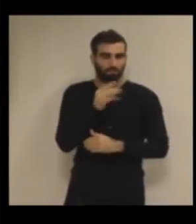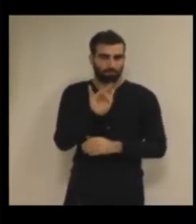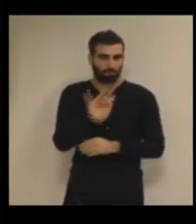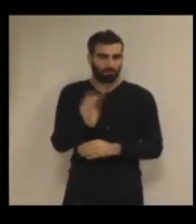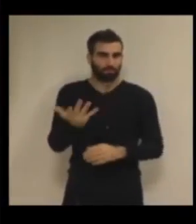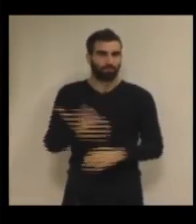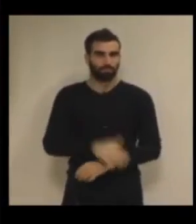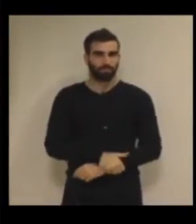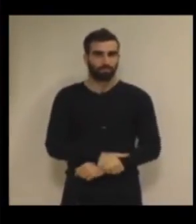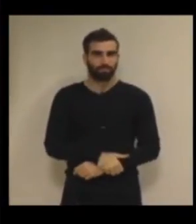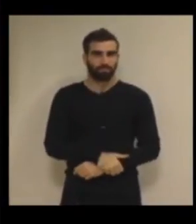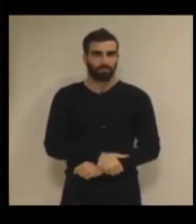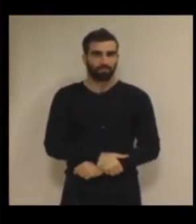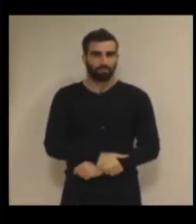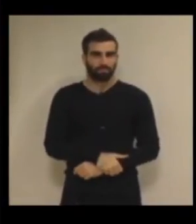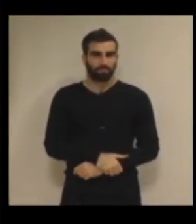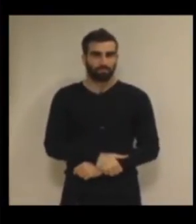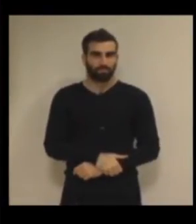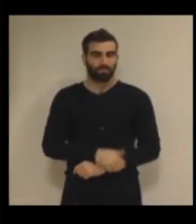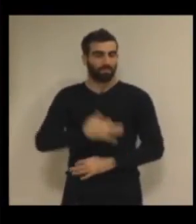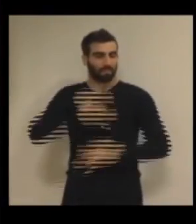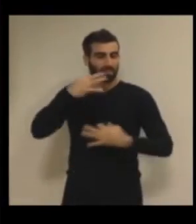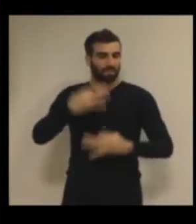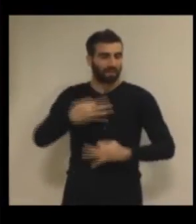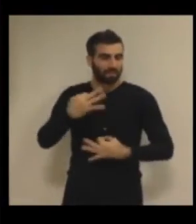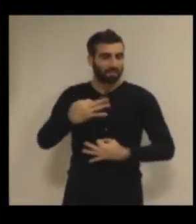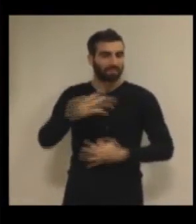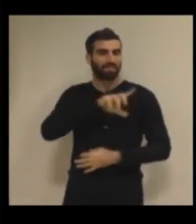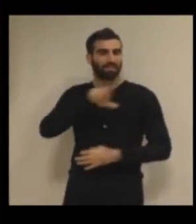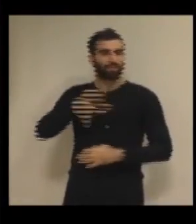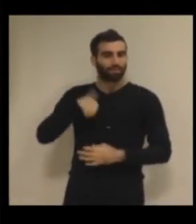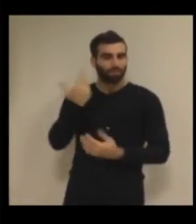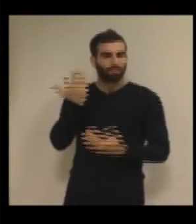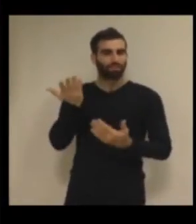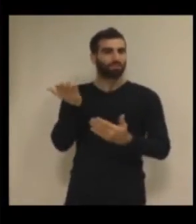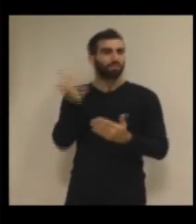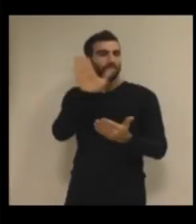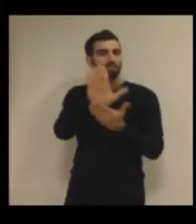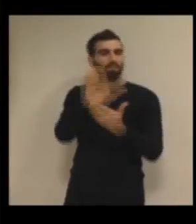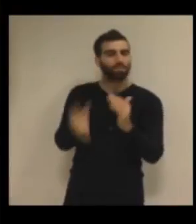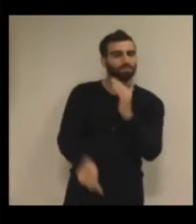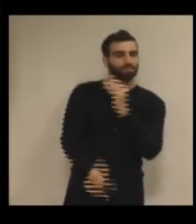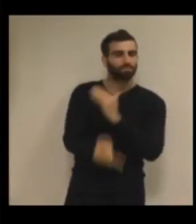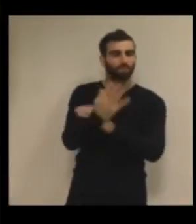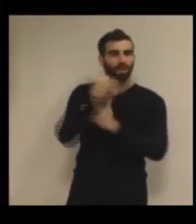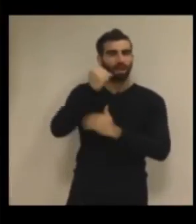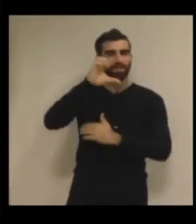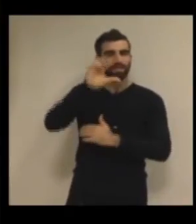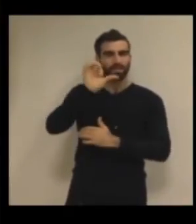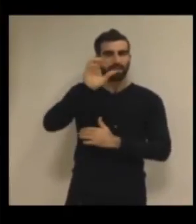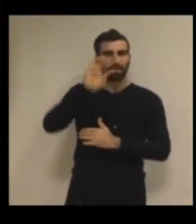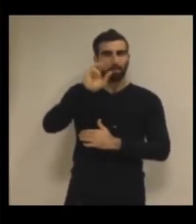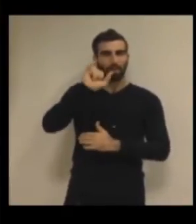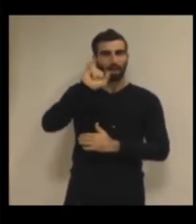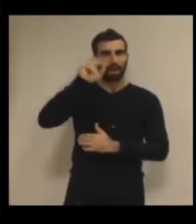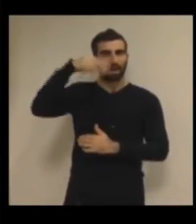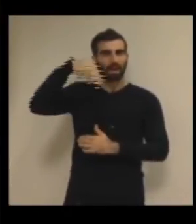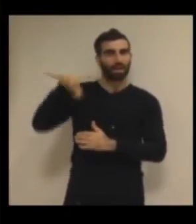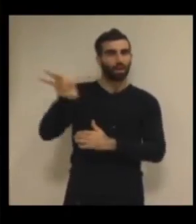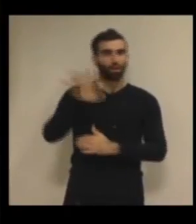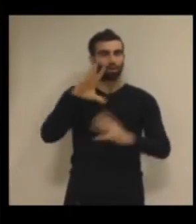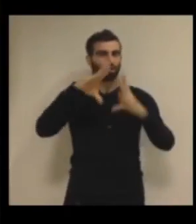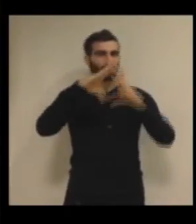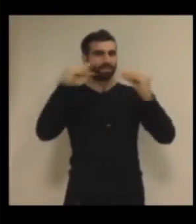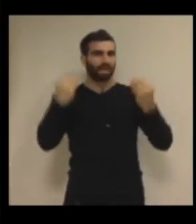decir, realmente cuando construimos la propuesta entre la Fundación Aspaim y la Universidad, pues también se planteaba que